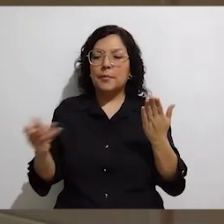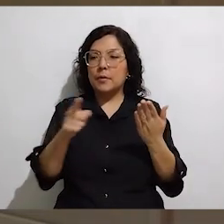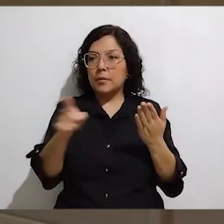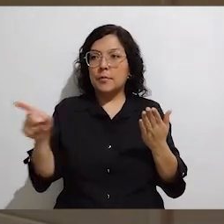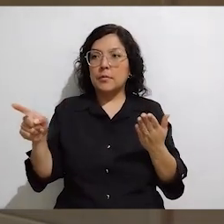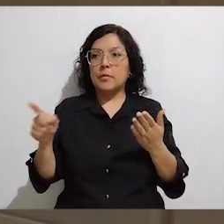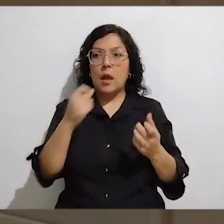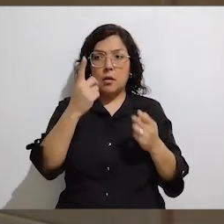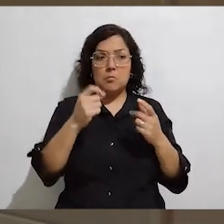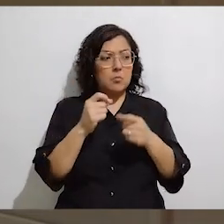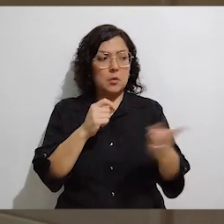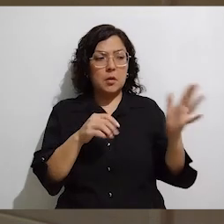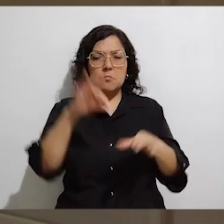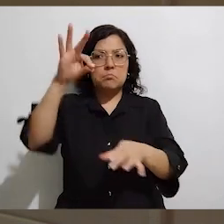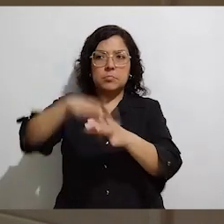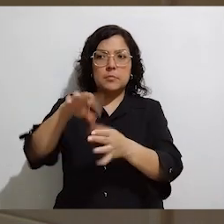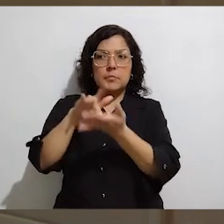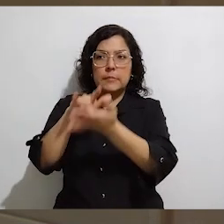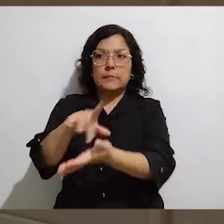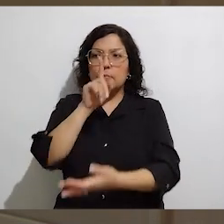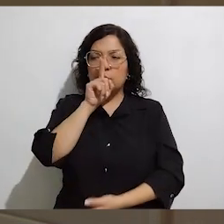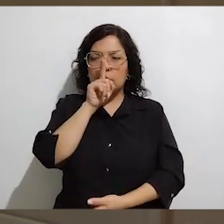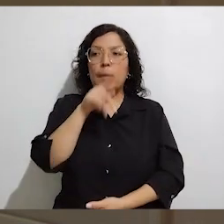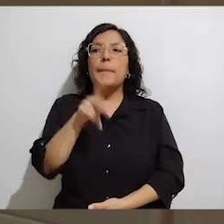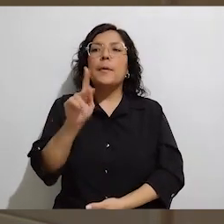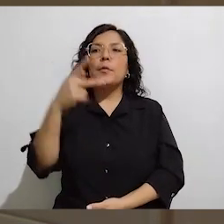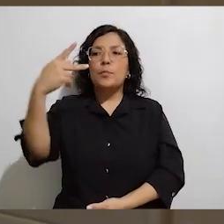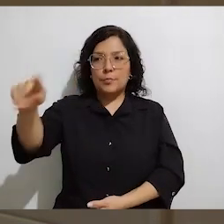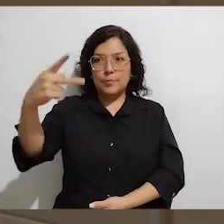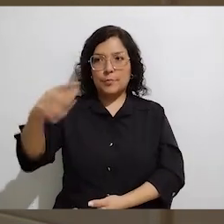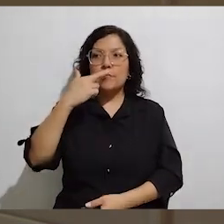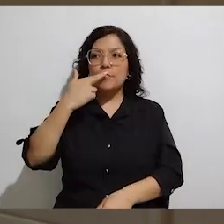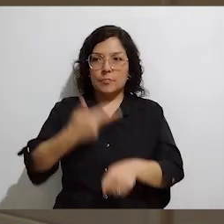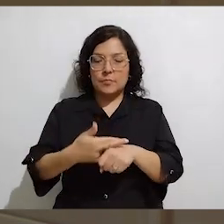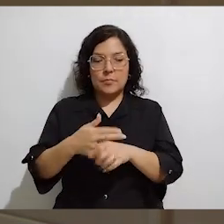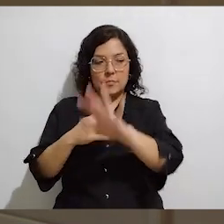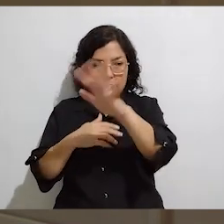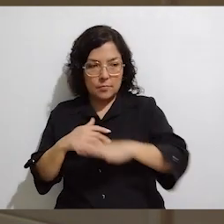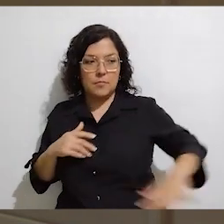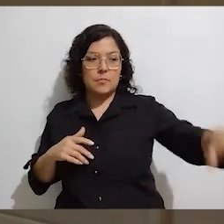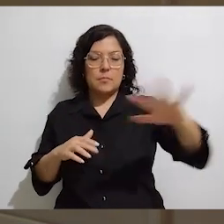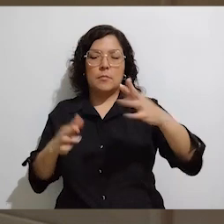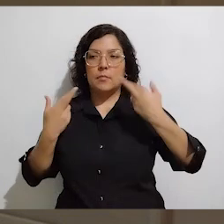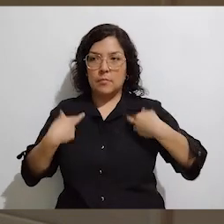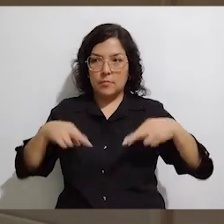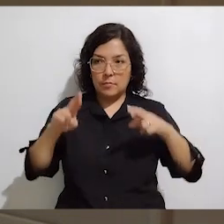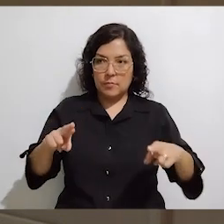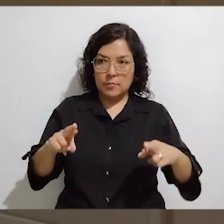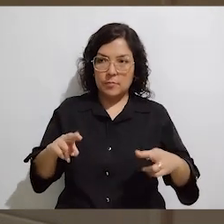los que no votaron por ellos, pero que viven dentro de la demarcación, dentro del distrito, del municipio, de la entidad